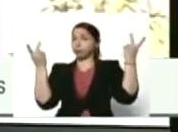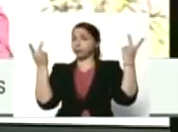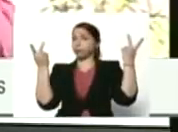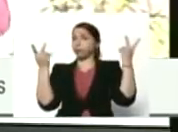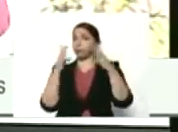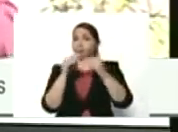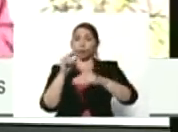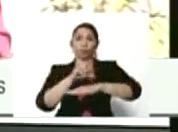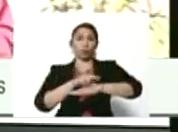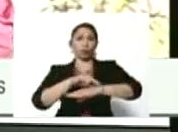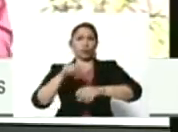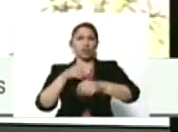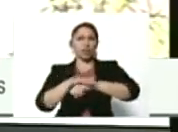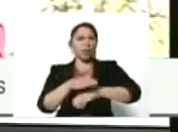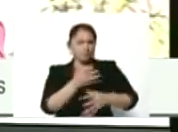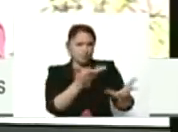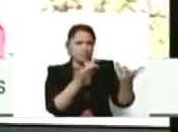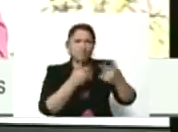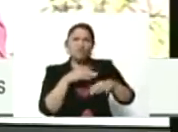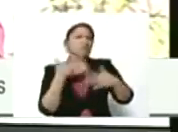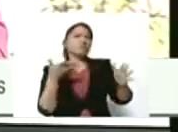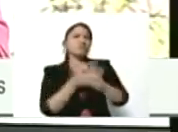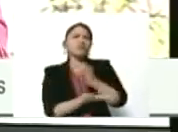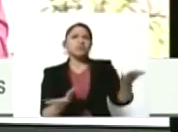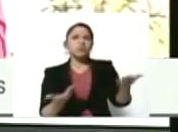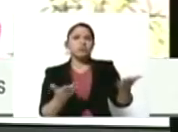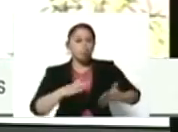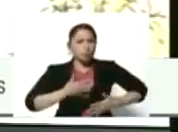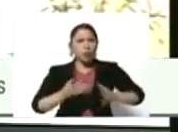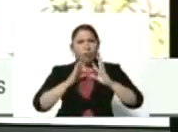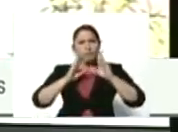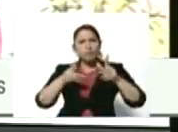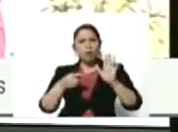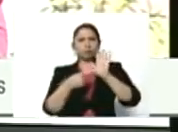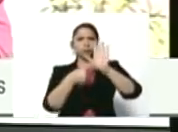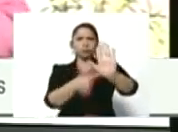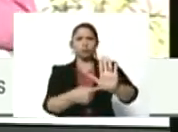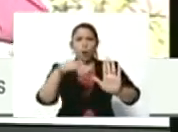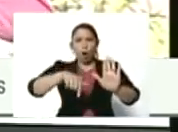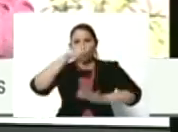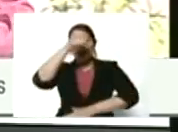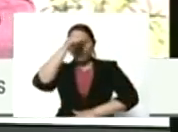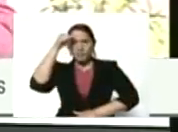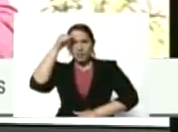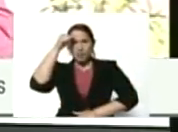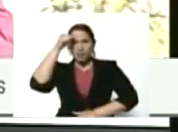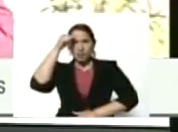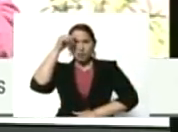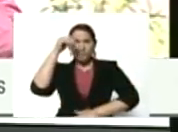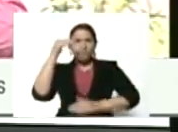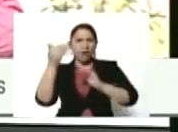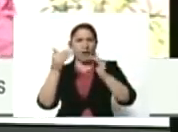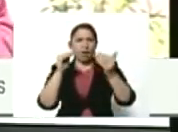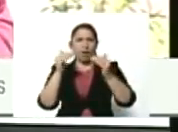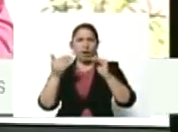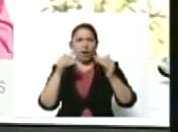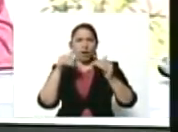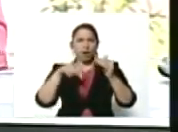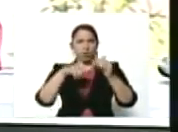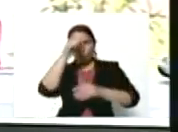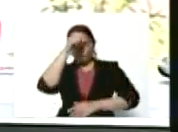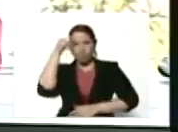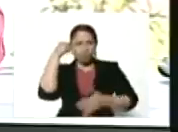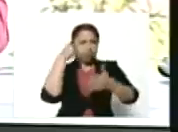Jorge Rodríguez. ¿Qué nos puede decir, doctor Jorge Rodríguez? ¿Qué le podemos mostrar hoy domingo? Domingo de balance, domingo de